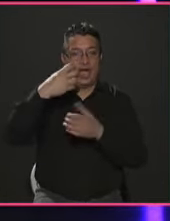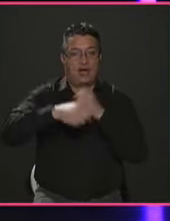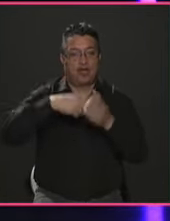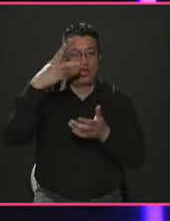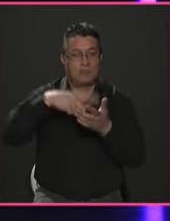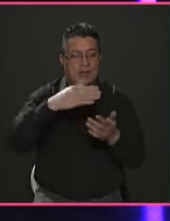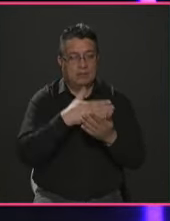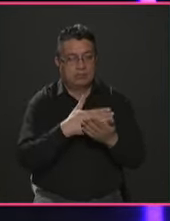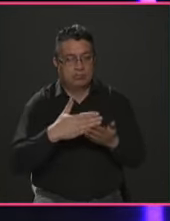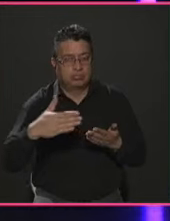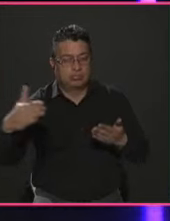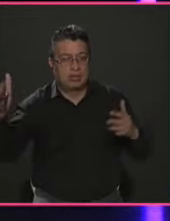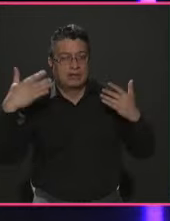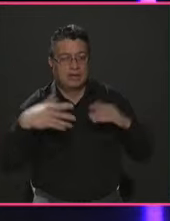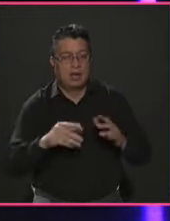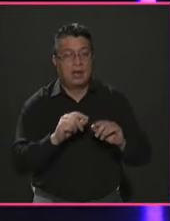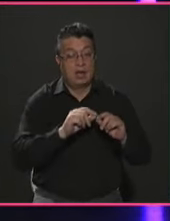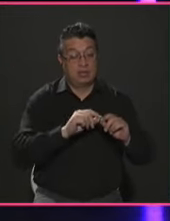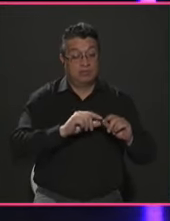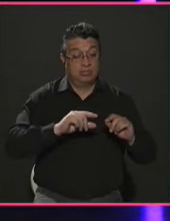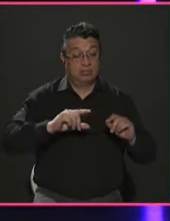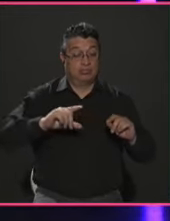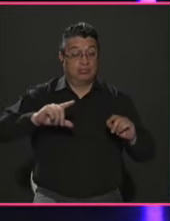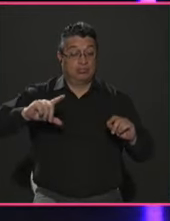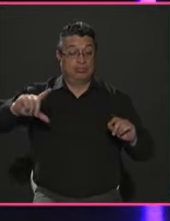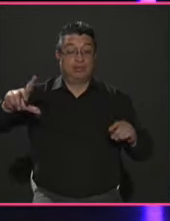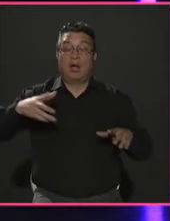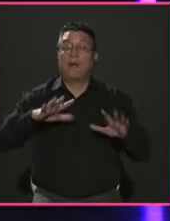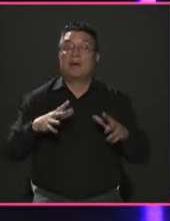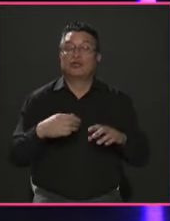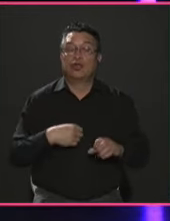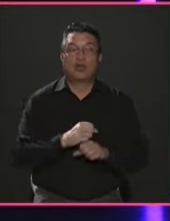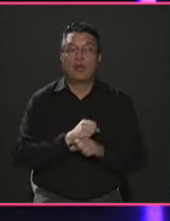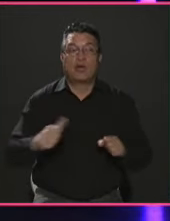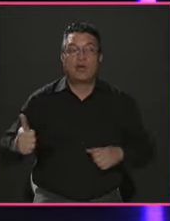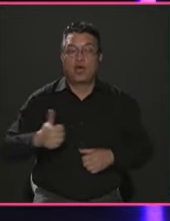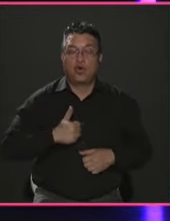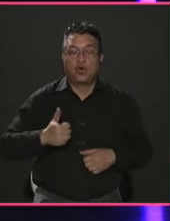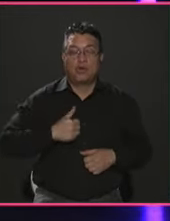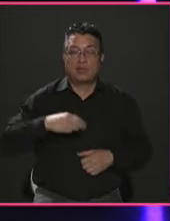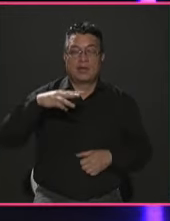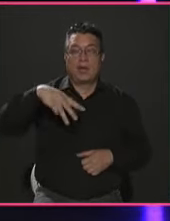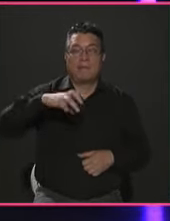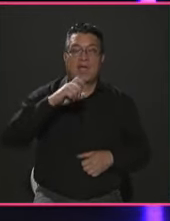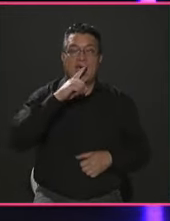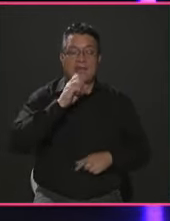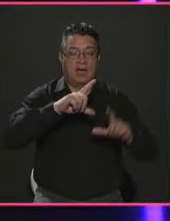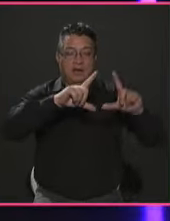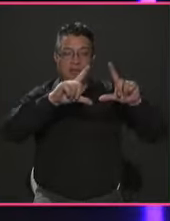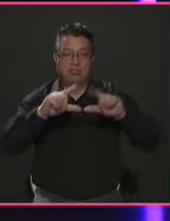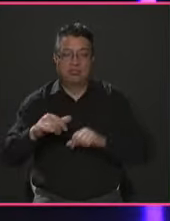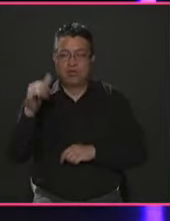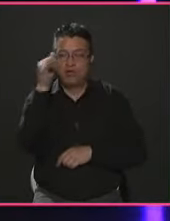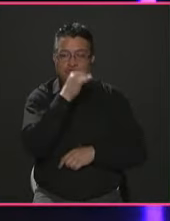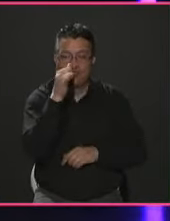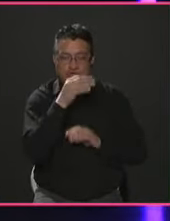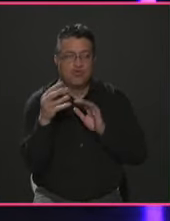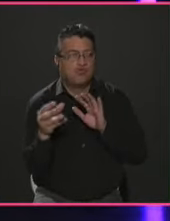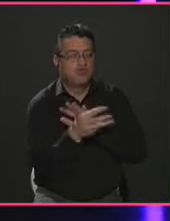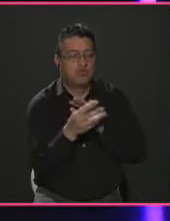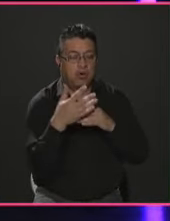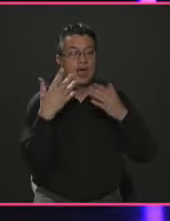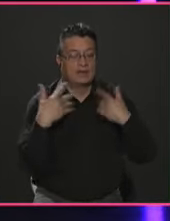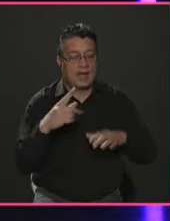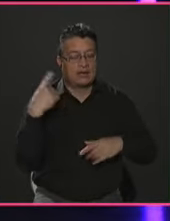Y pareciera por nuestras tasas de crecimiento que no seremos capaces de cumplir las metas de desarrollo y de reducción de emisiones que nos habíamos